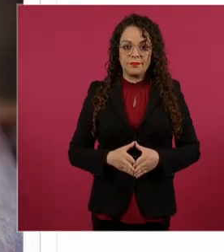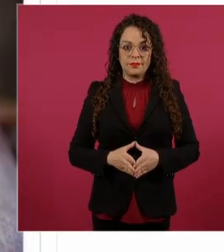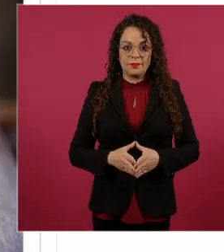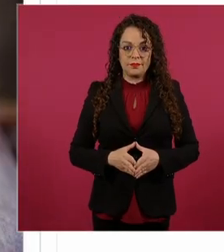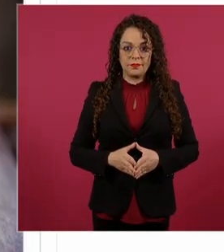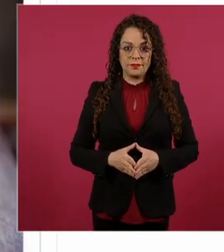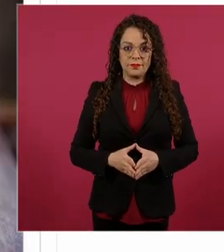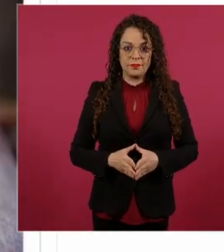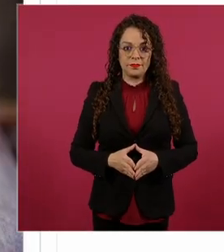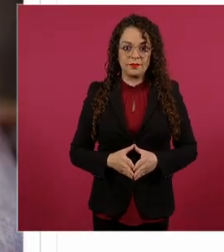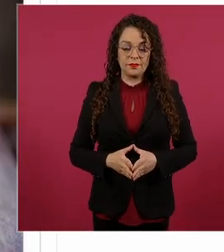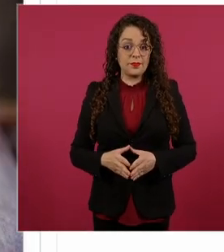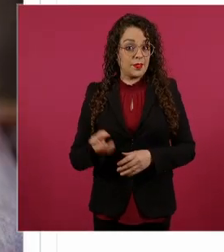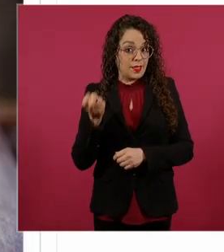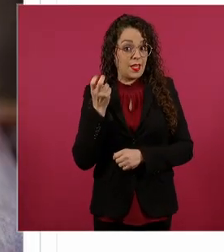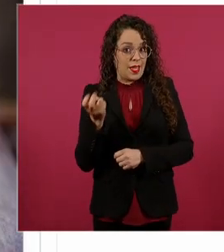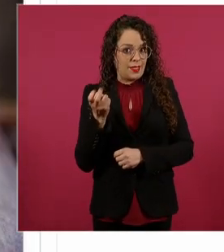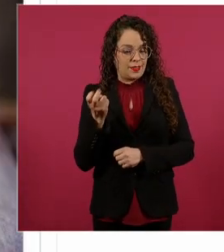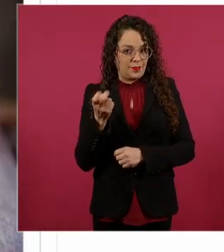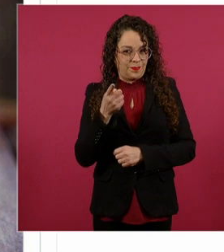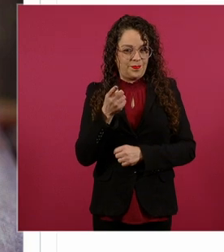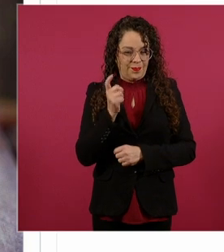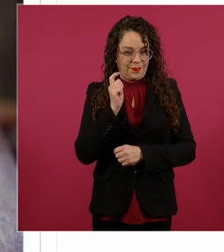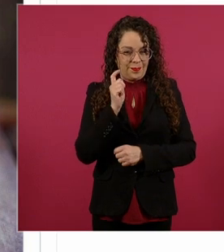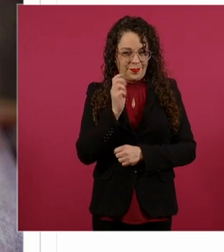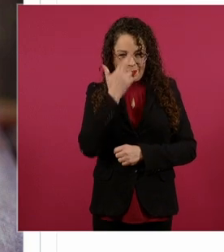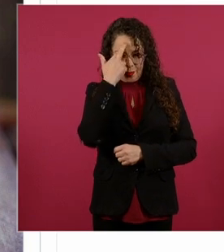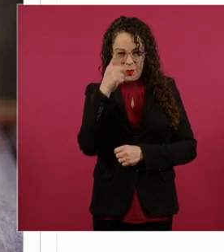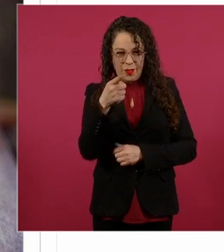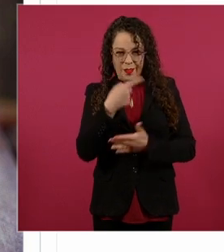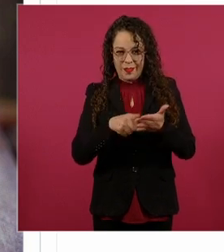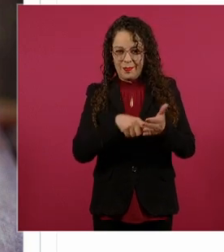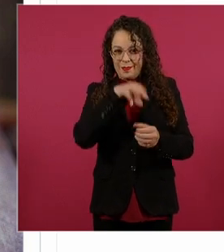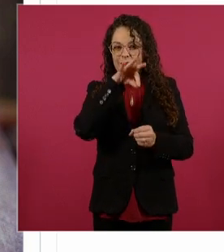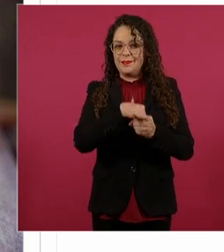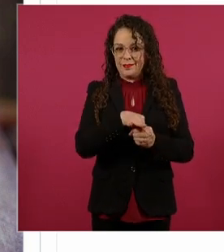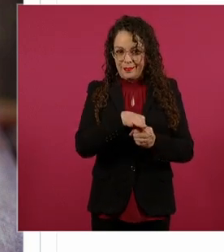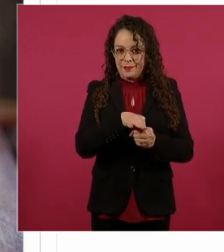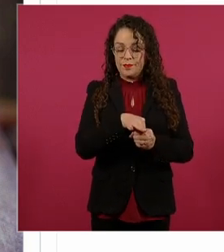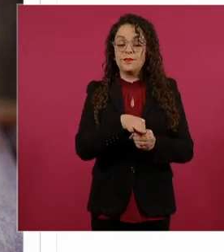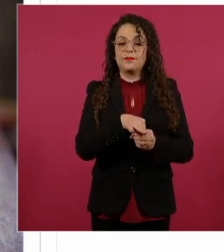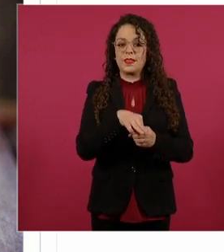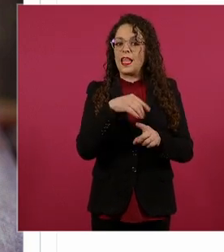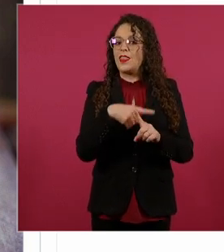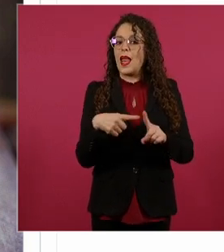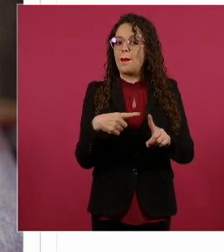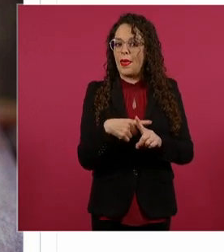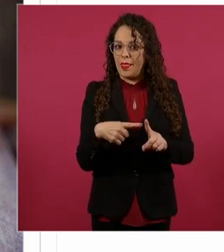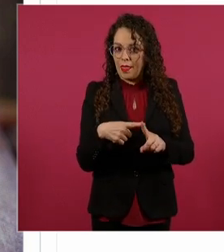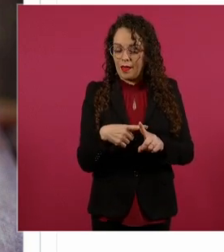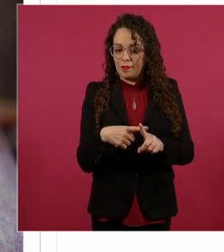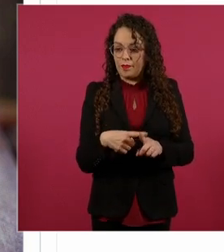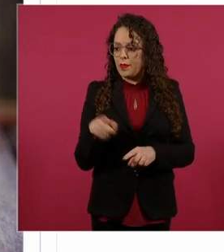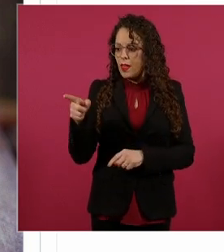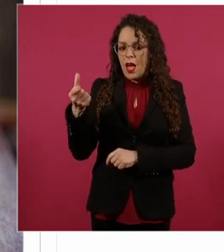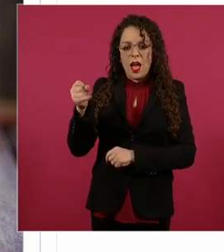y sobre esto mismo son los insultos de Aguilar